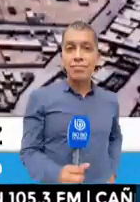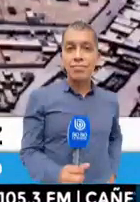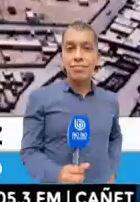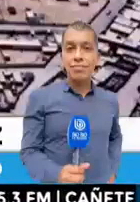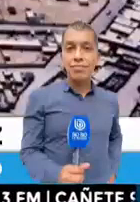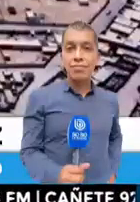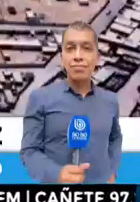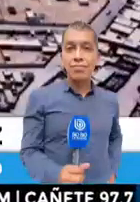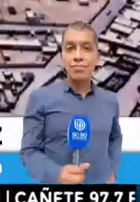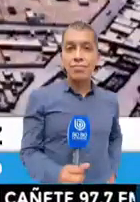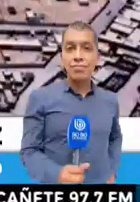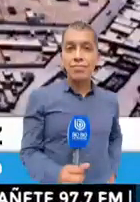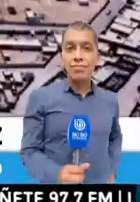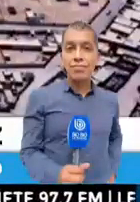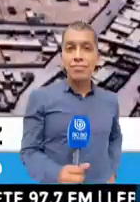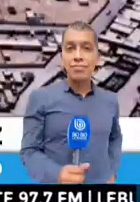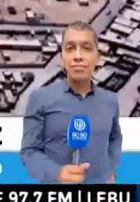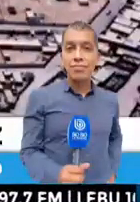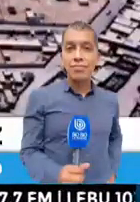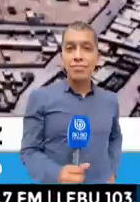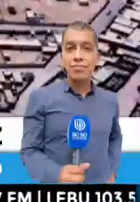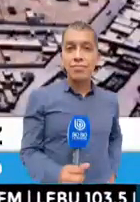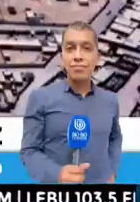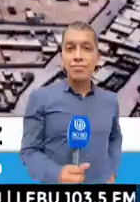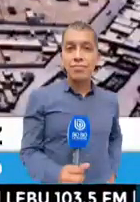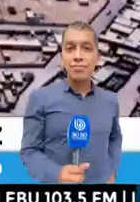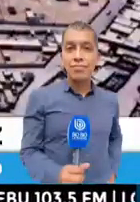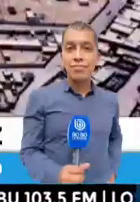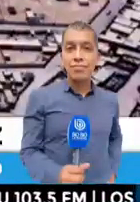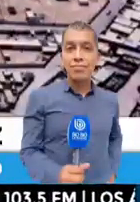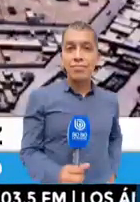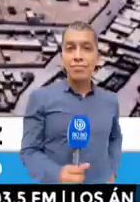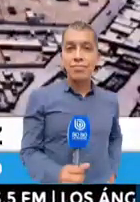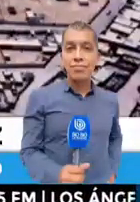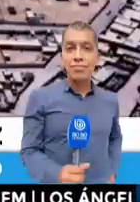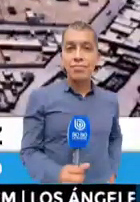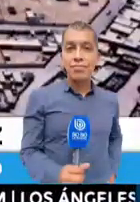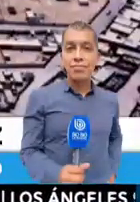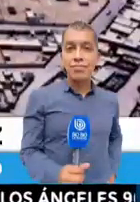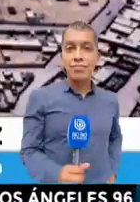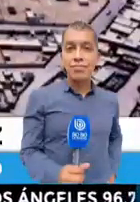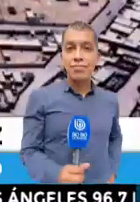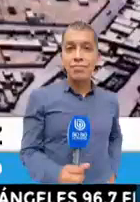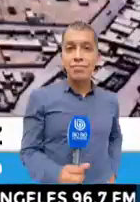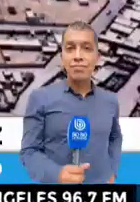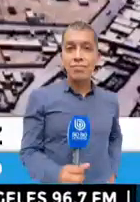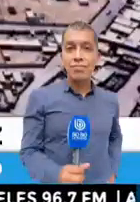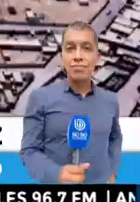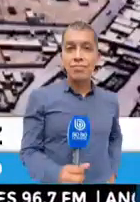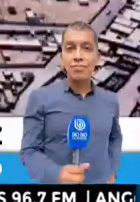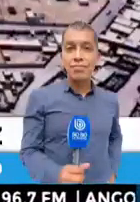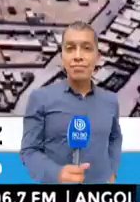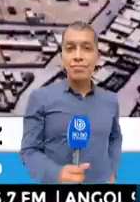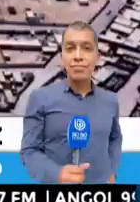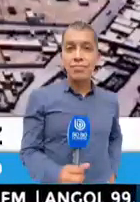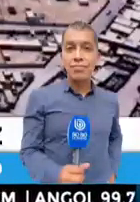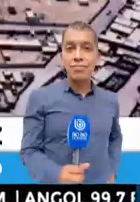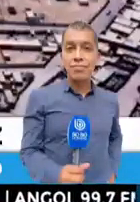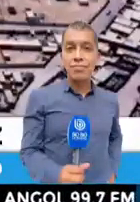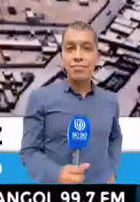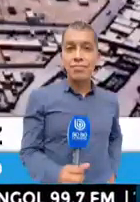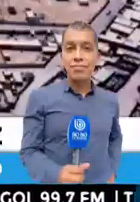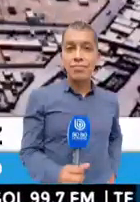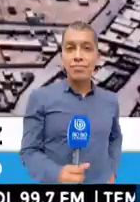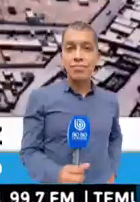de personas extranjeras que están indocumentadas y que se desconoce su origen. Nos dio un dato, además, hay 3 cuerpos de